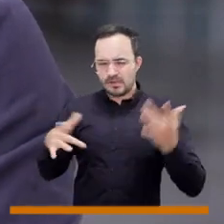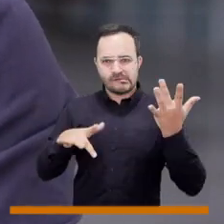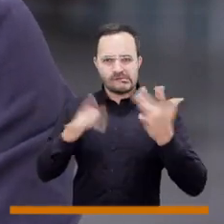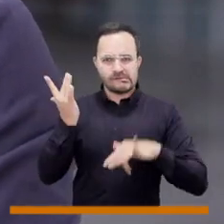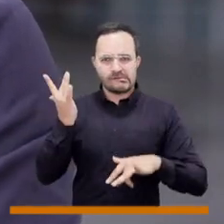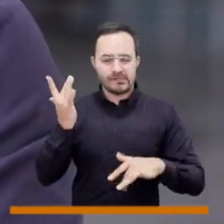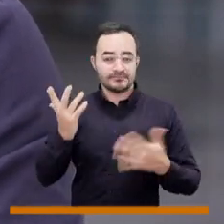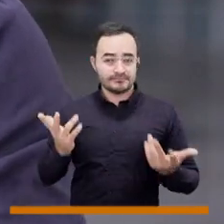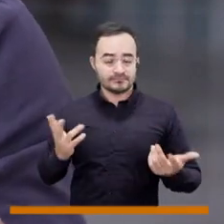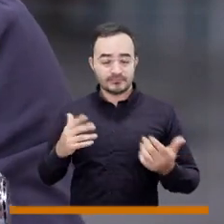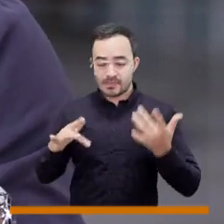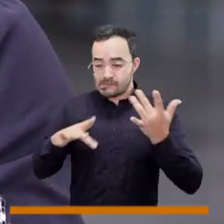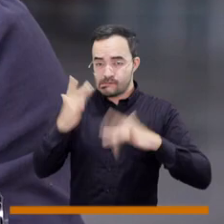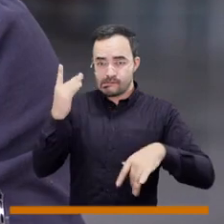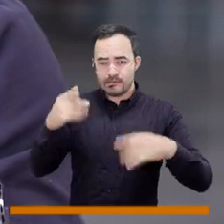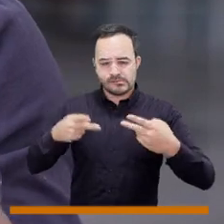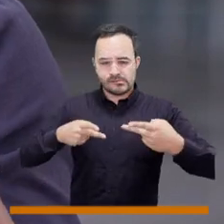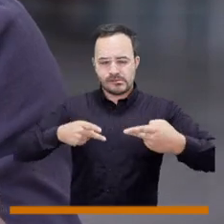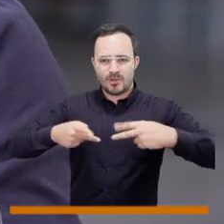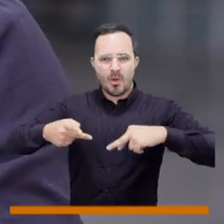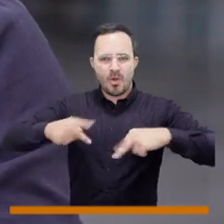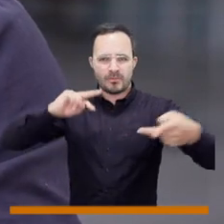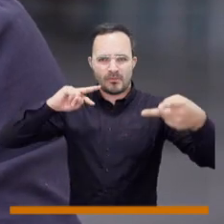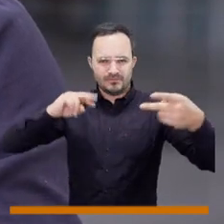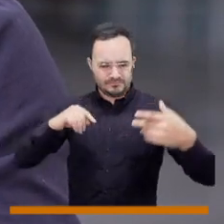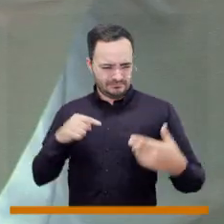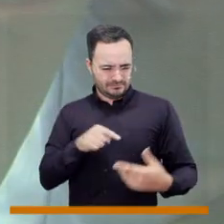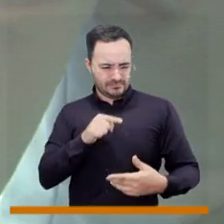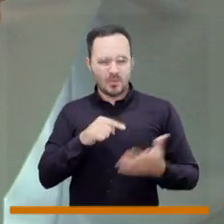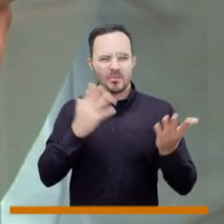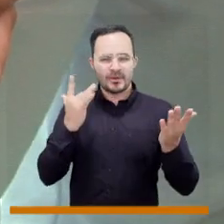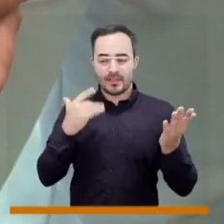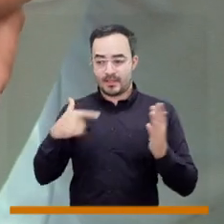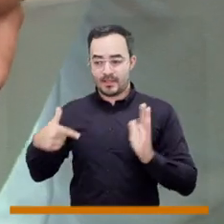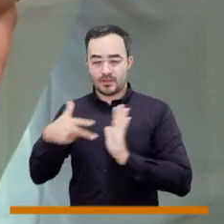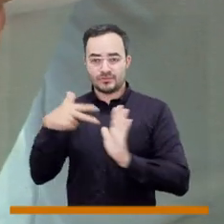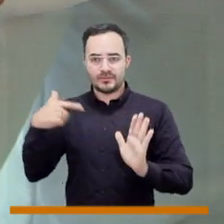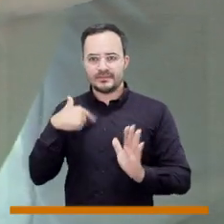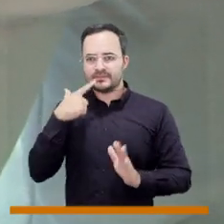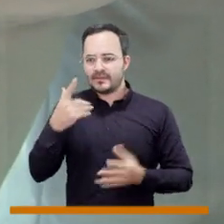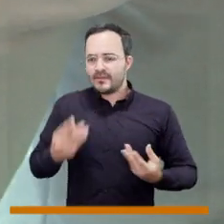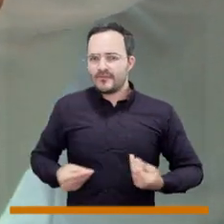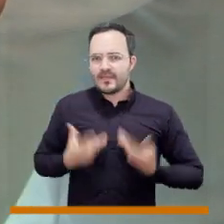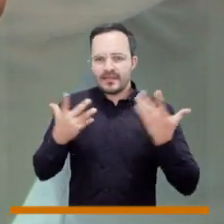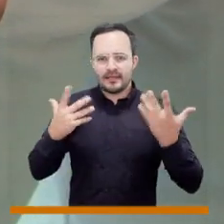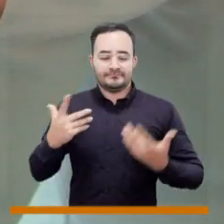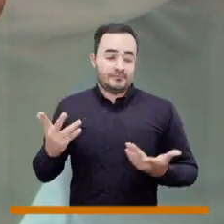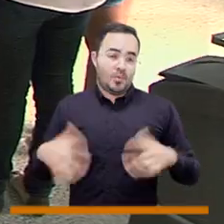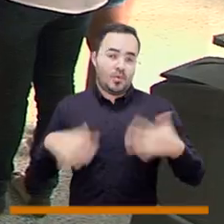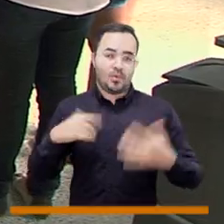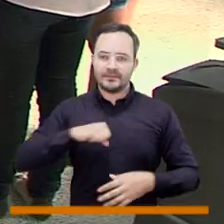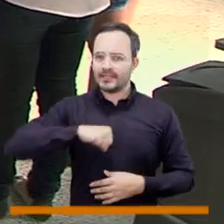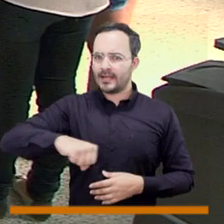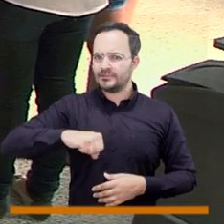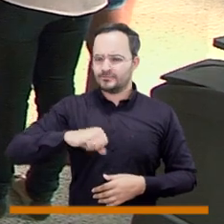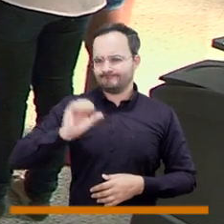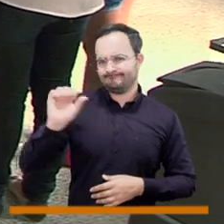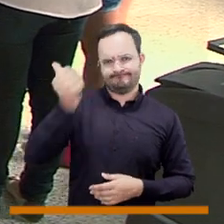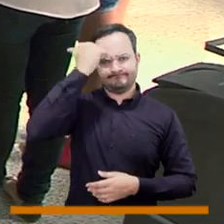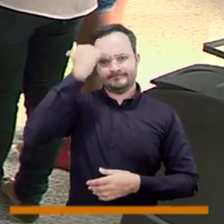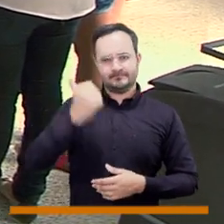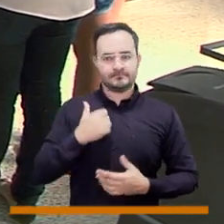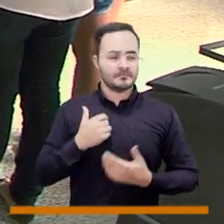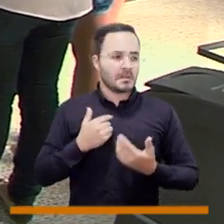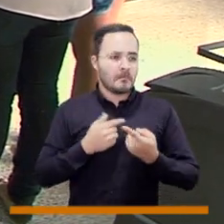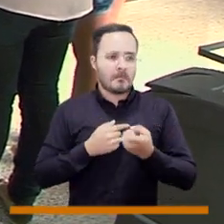Constitución, que defiende la vida como un derecho fundamental. La discusión continúa